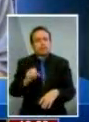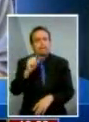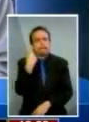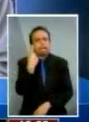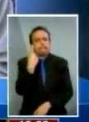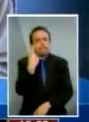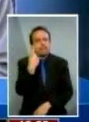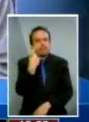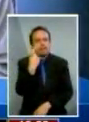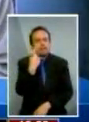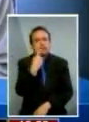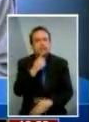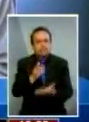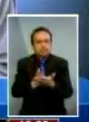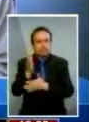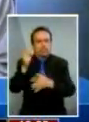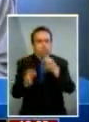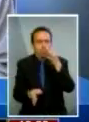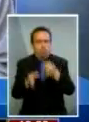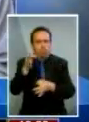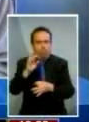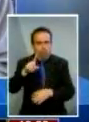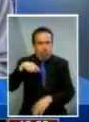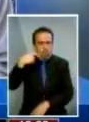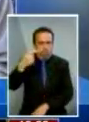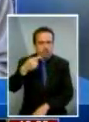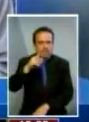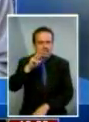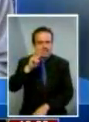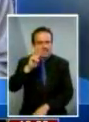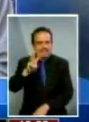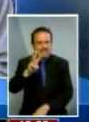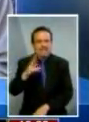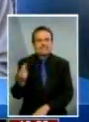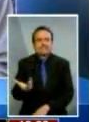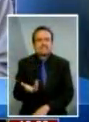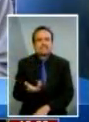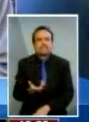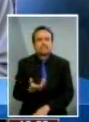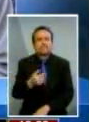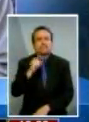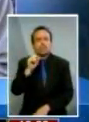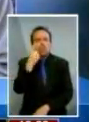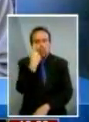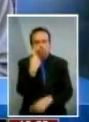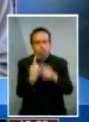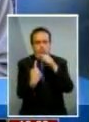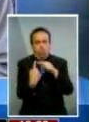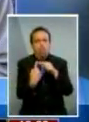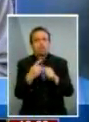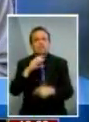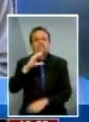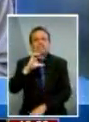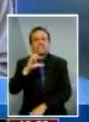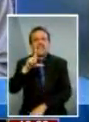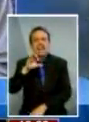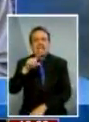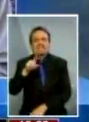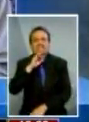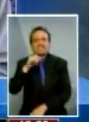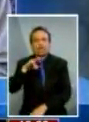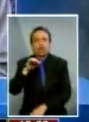primera, se inicia el juicio el próximo 3 y que tenemos solamente a Celestino Córdoba como imputado?